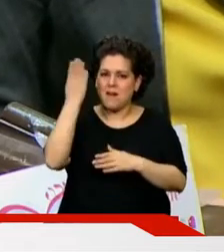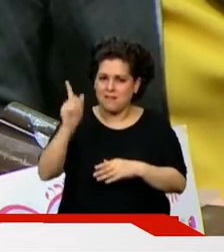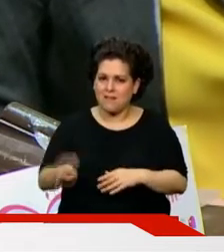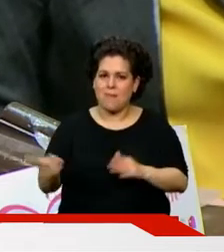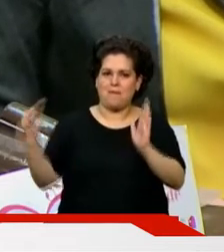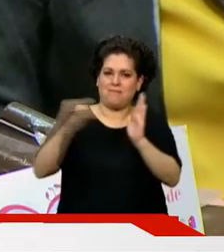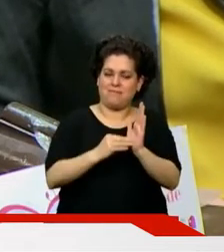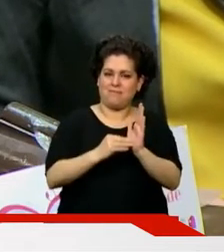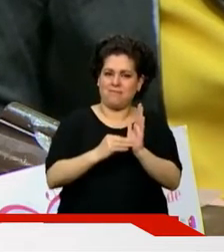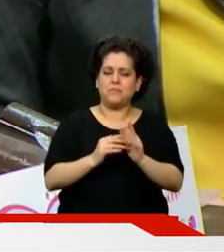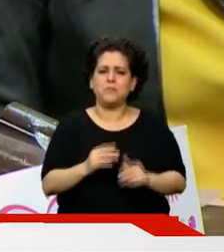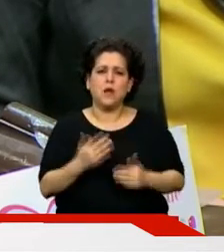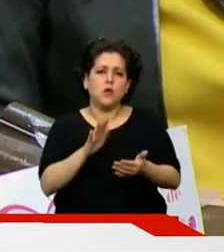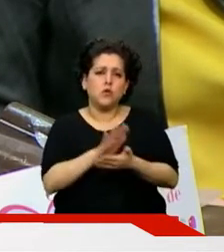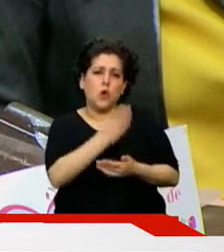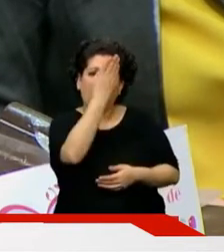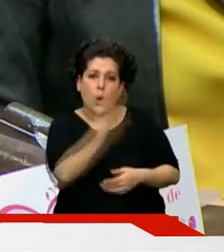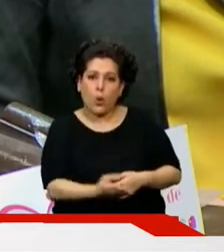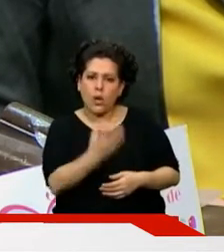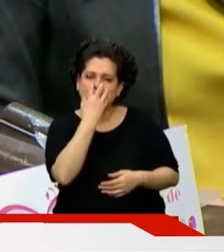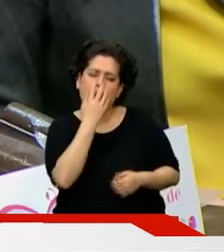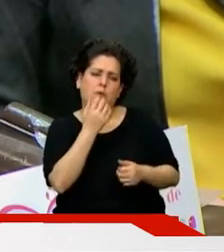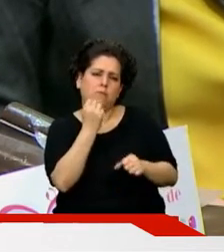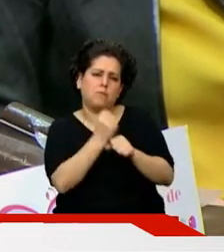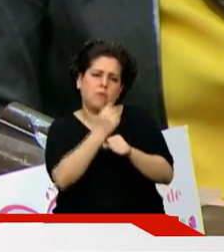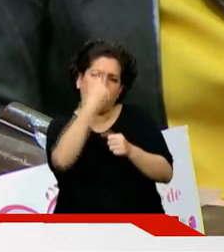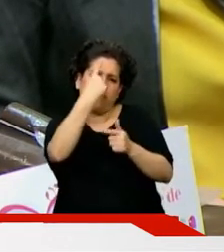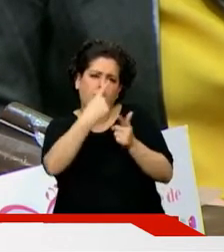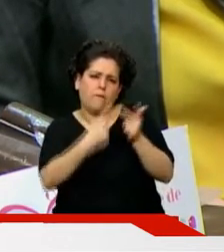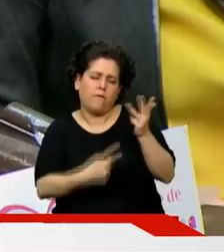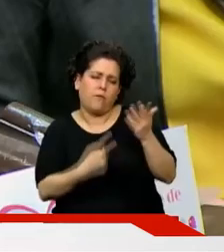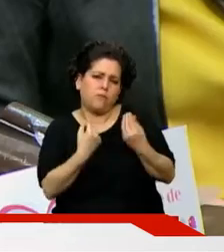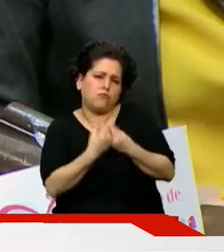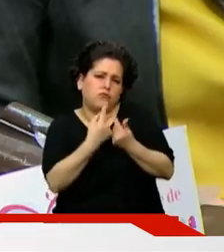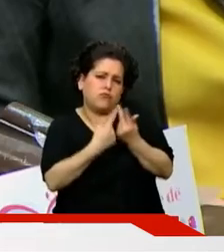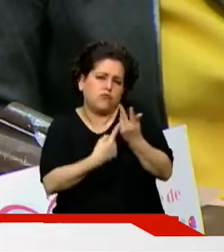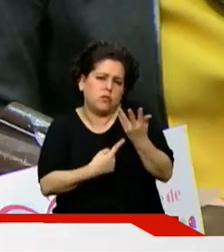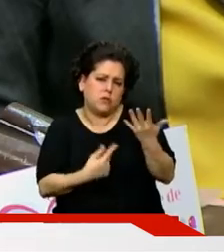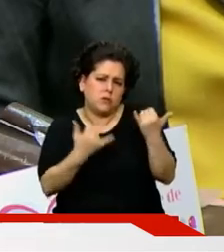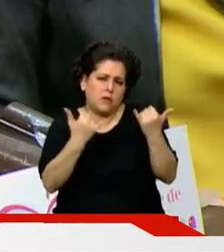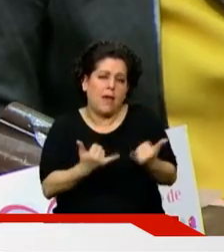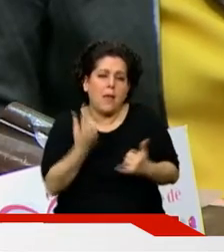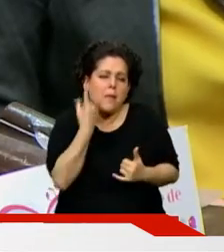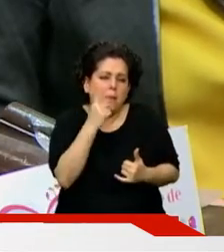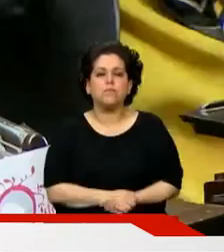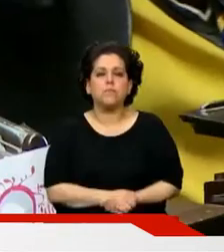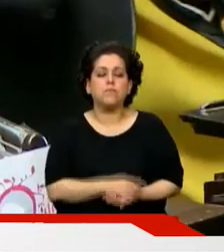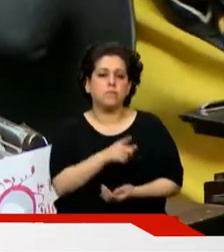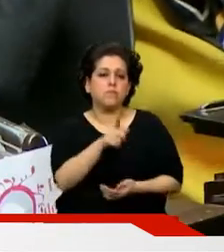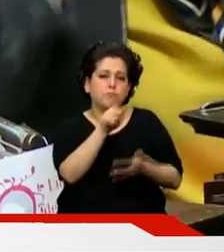tributara como lo hacen muchos sectores, ¿no? Pero fue rechazado, así que esto se va a seguir